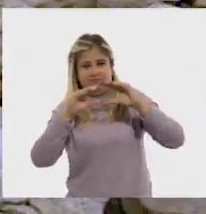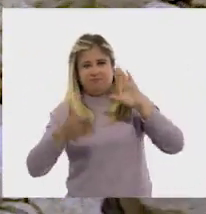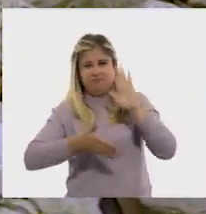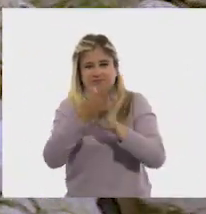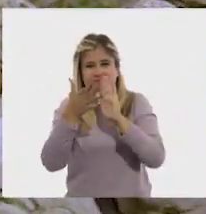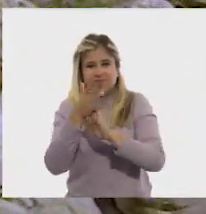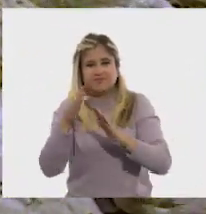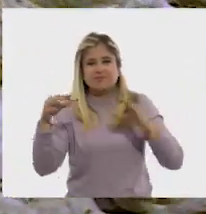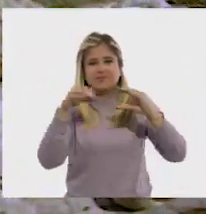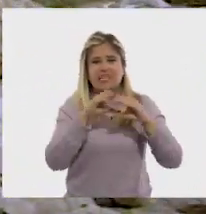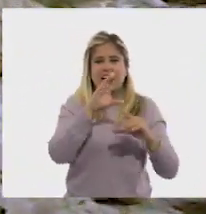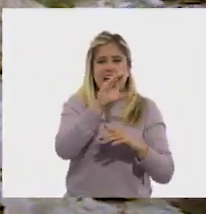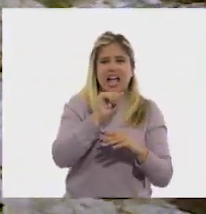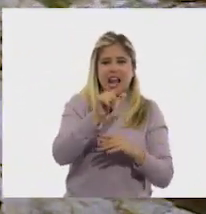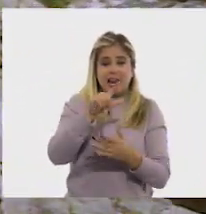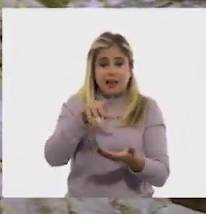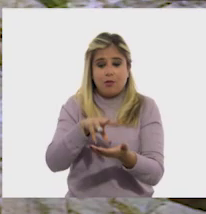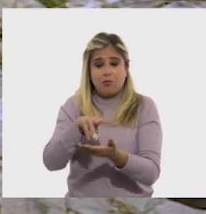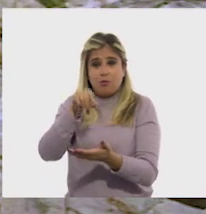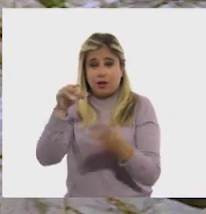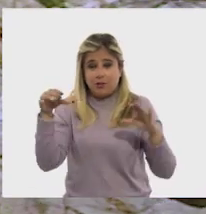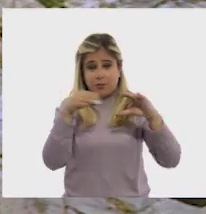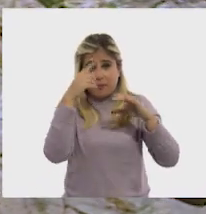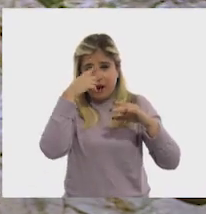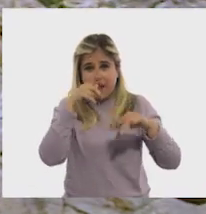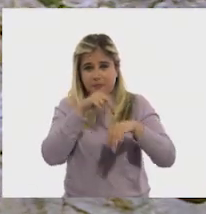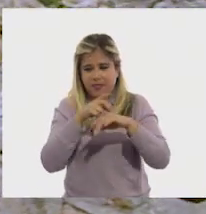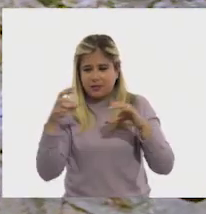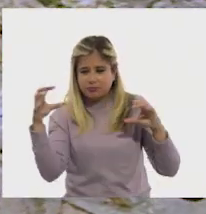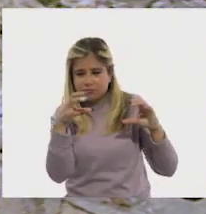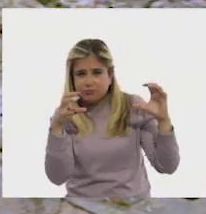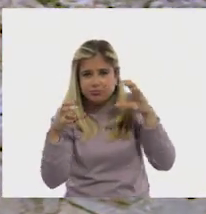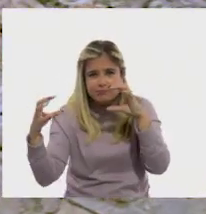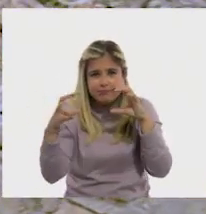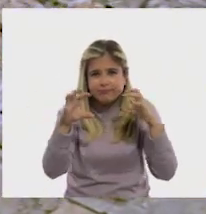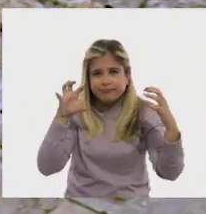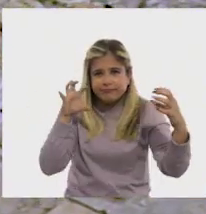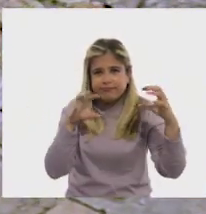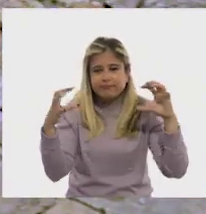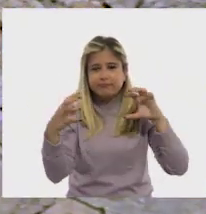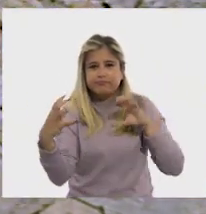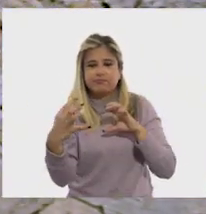una mezcla de cal y arena que sirvió para unir las piedras.